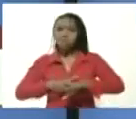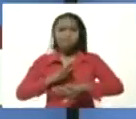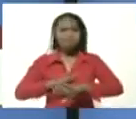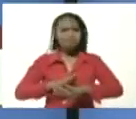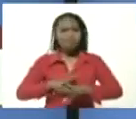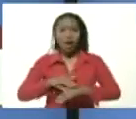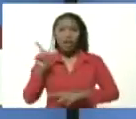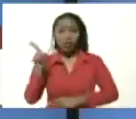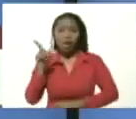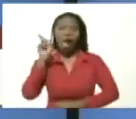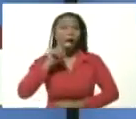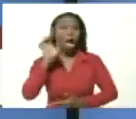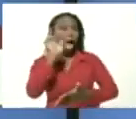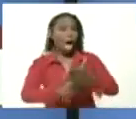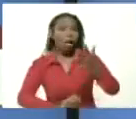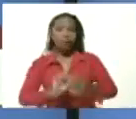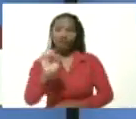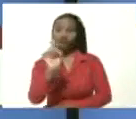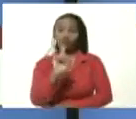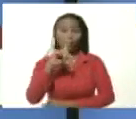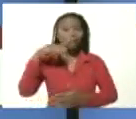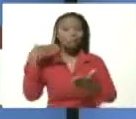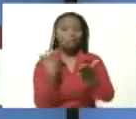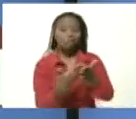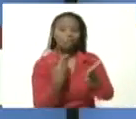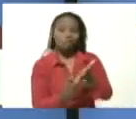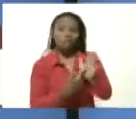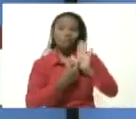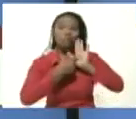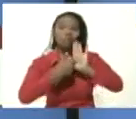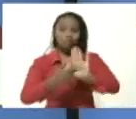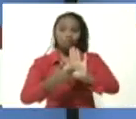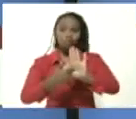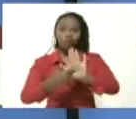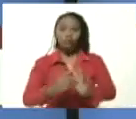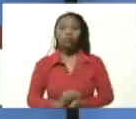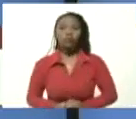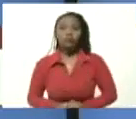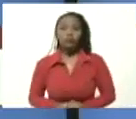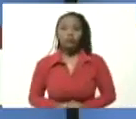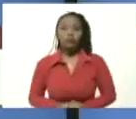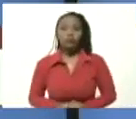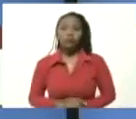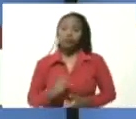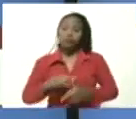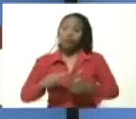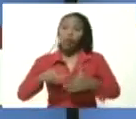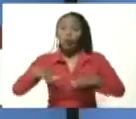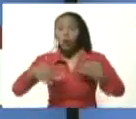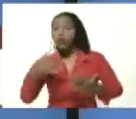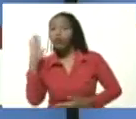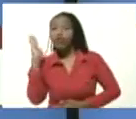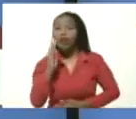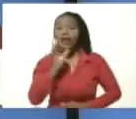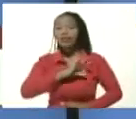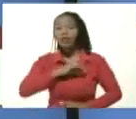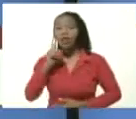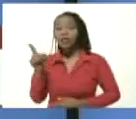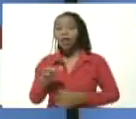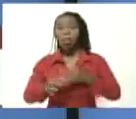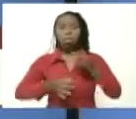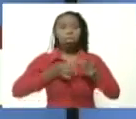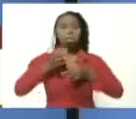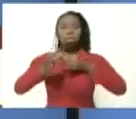eso no es mentira. Es una gran realidad. Entonces, cuando viene el señor Borrell y da estas